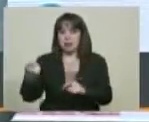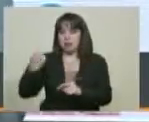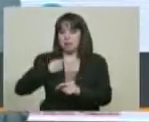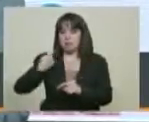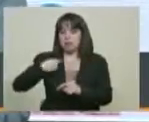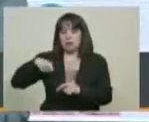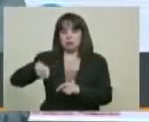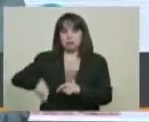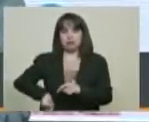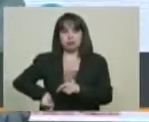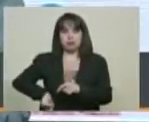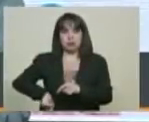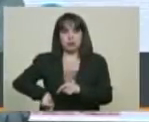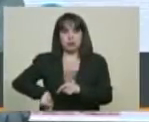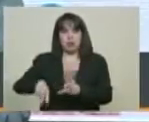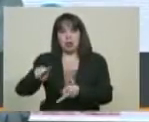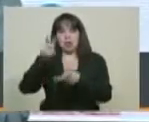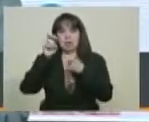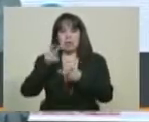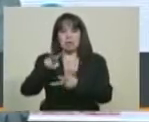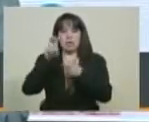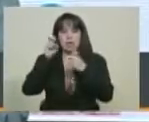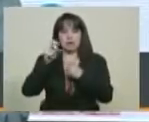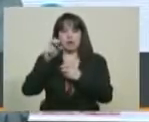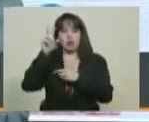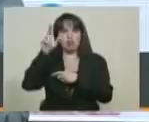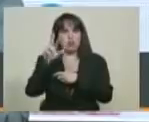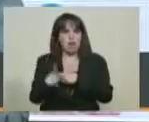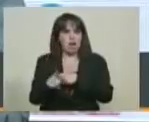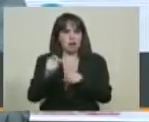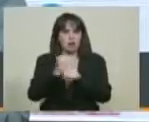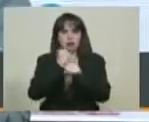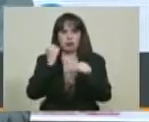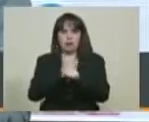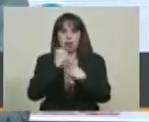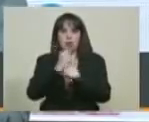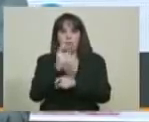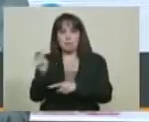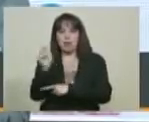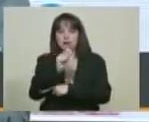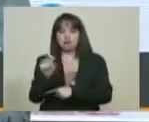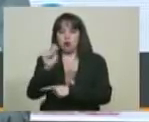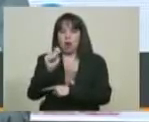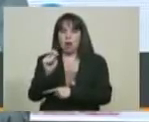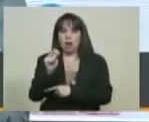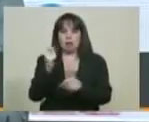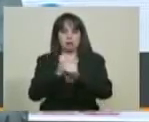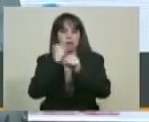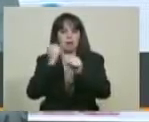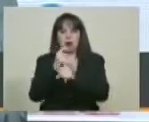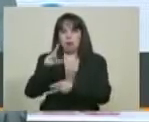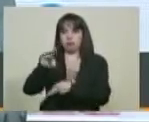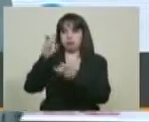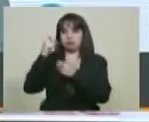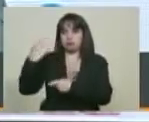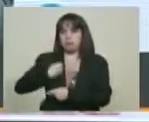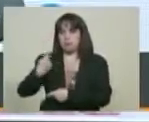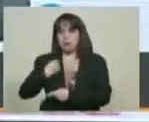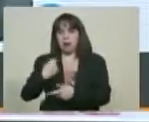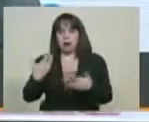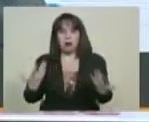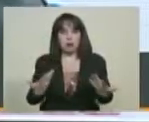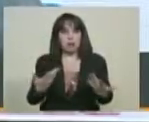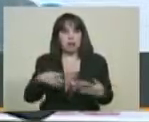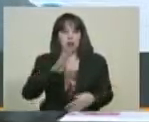nacional de ingresos diarios del trabajador, de ingreso mensual, de salario, de sueldo. Desde